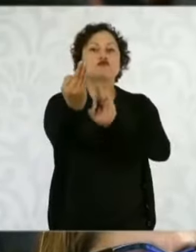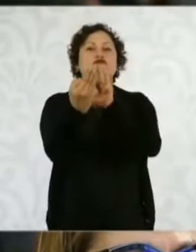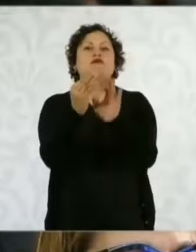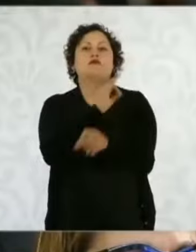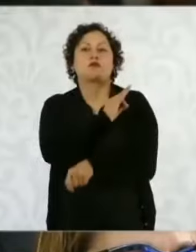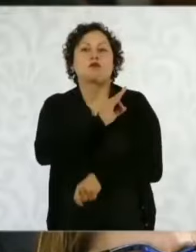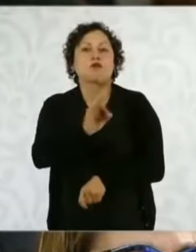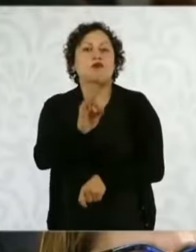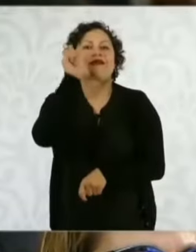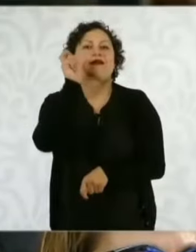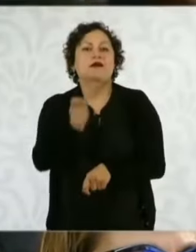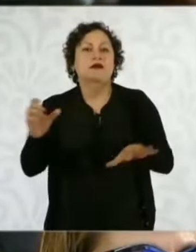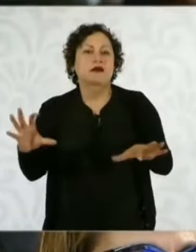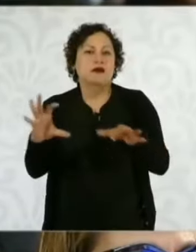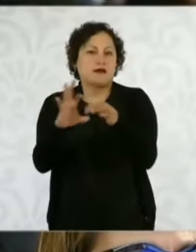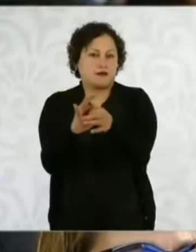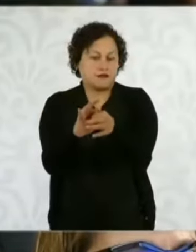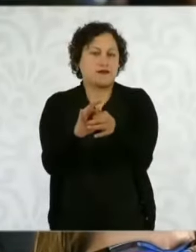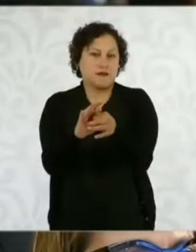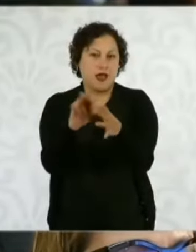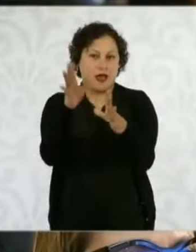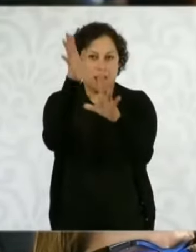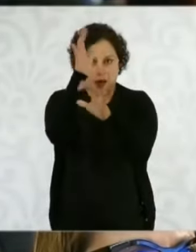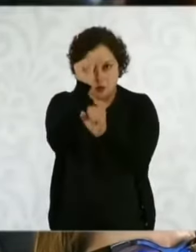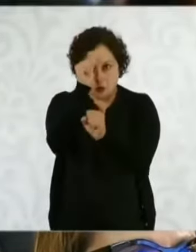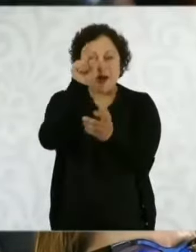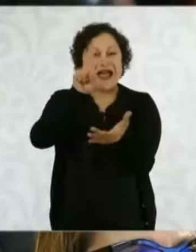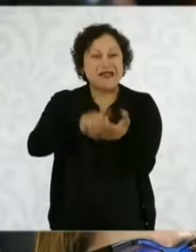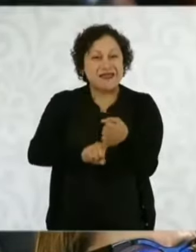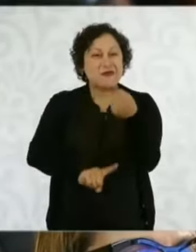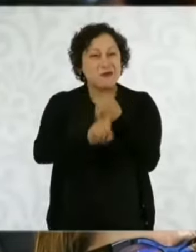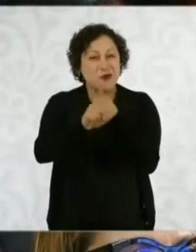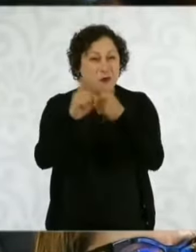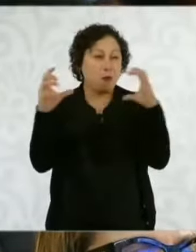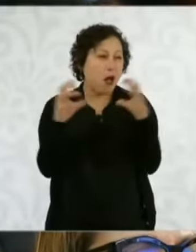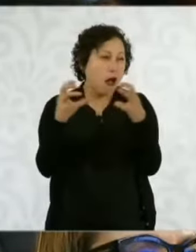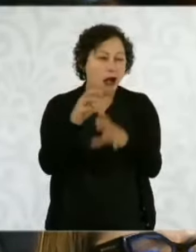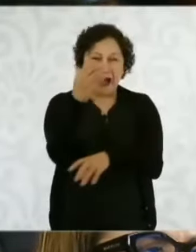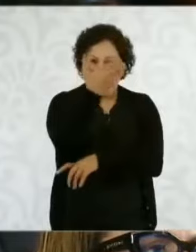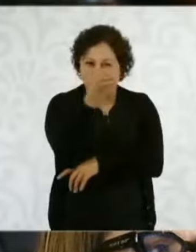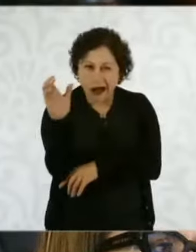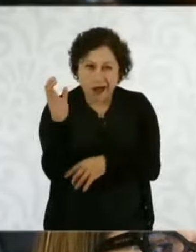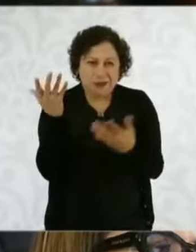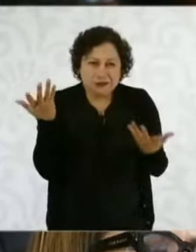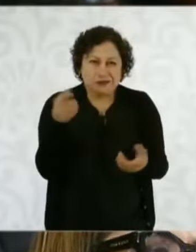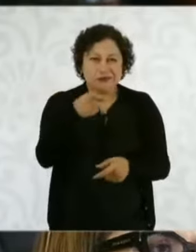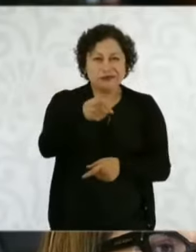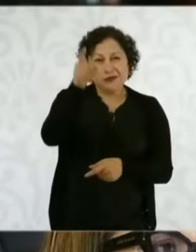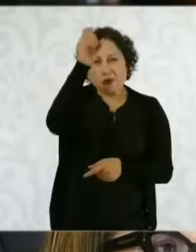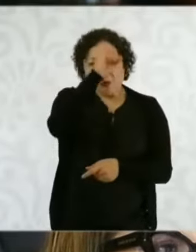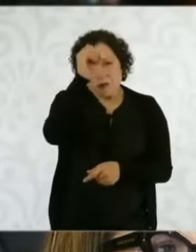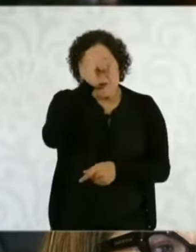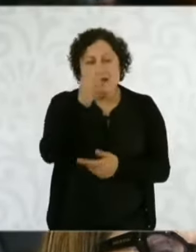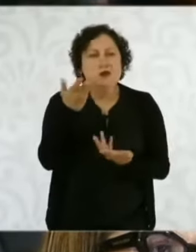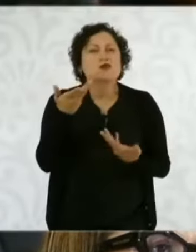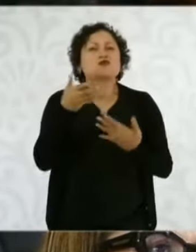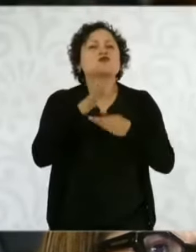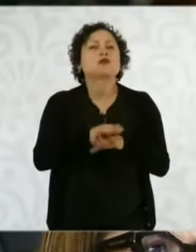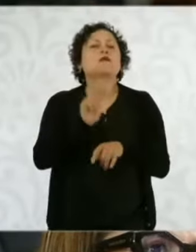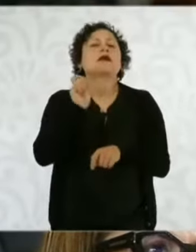pueda tener conciliación entre diferentes conflictos agrarios? ¿Ha usted pensado en algo que pueda atender, y ahorita se lo planteo,